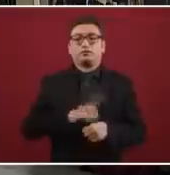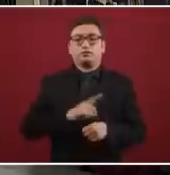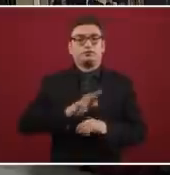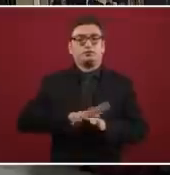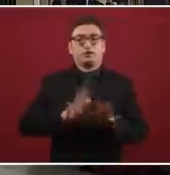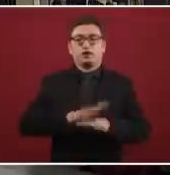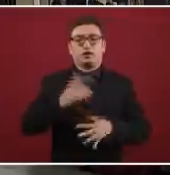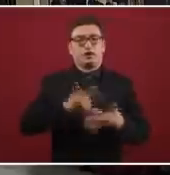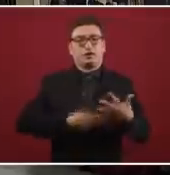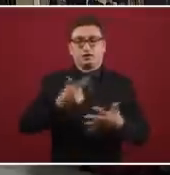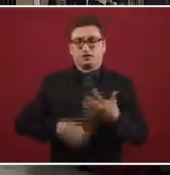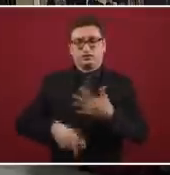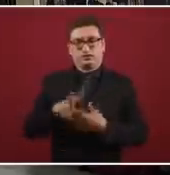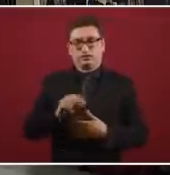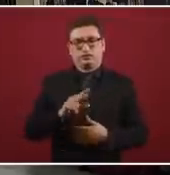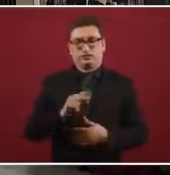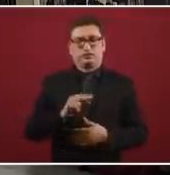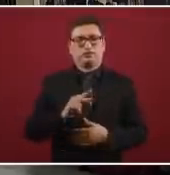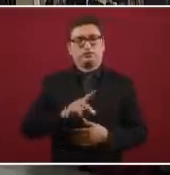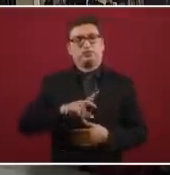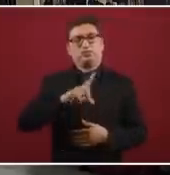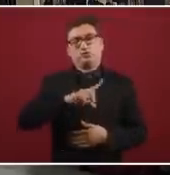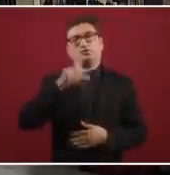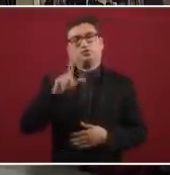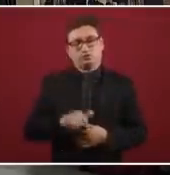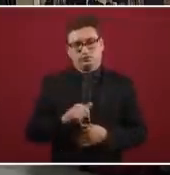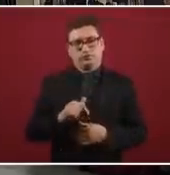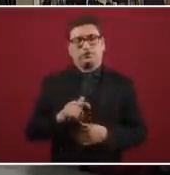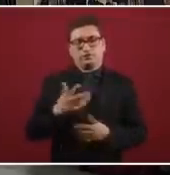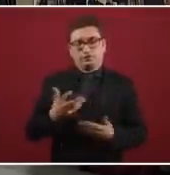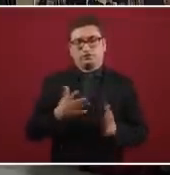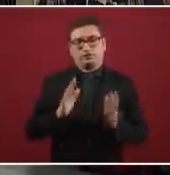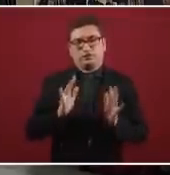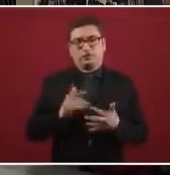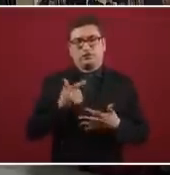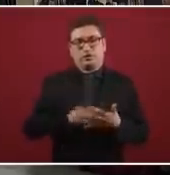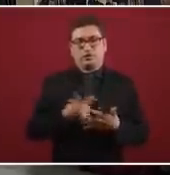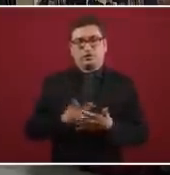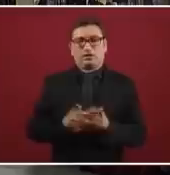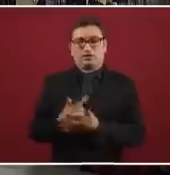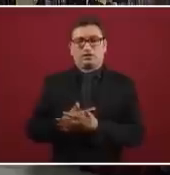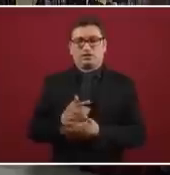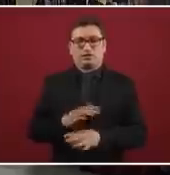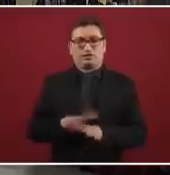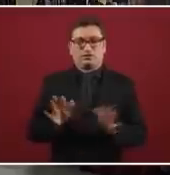lista, okay, porque si no, ya, si ya queda ya